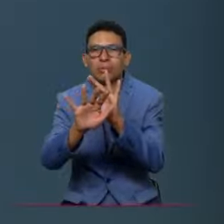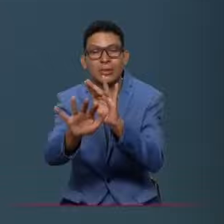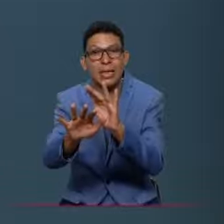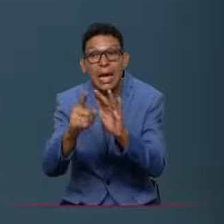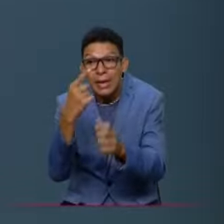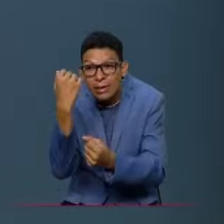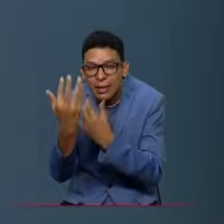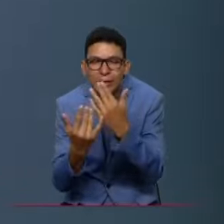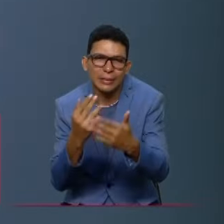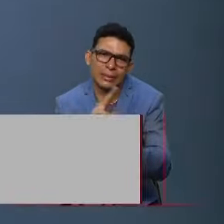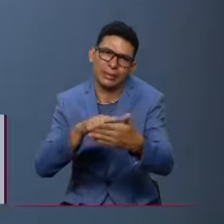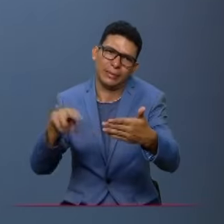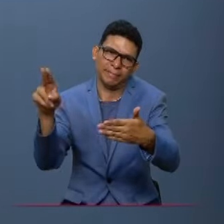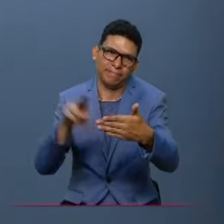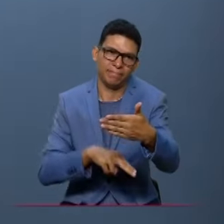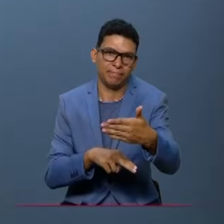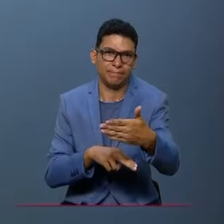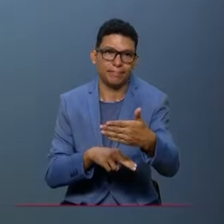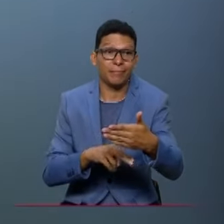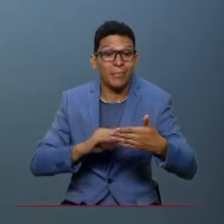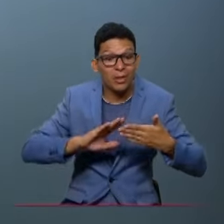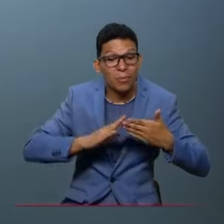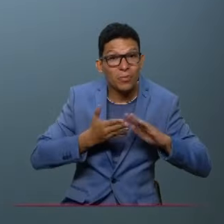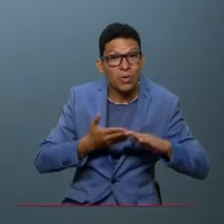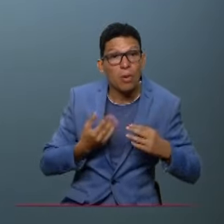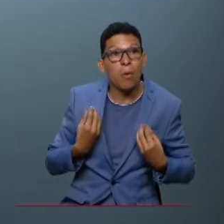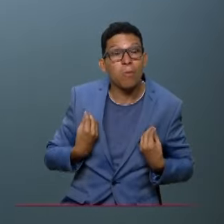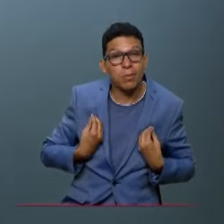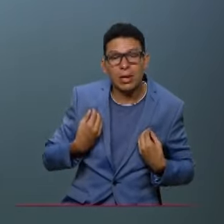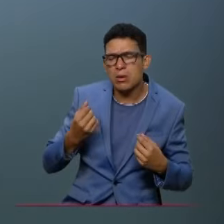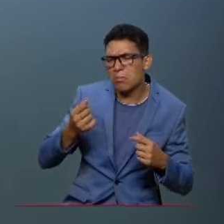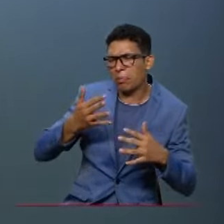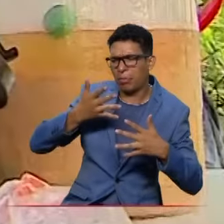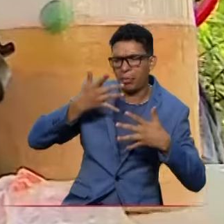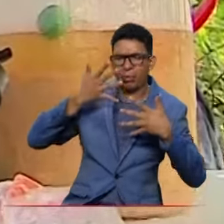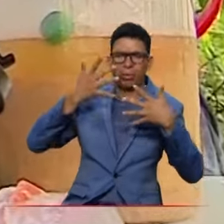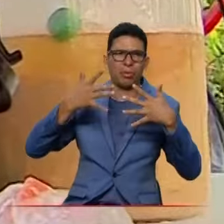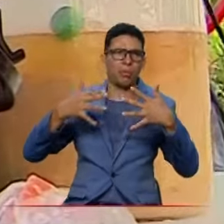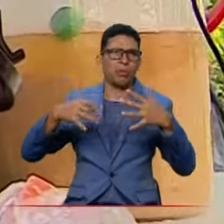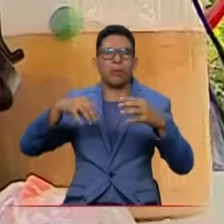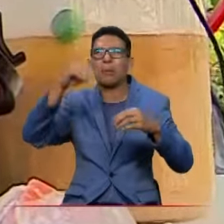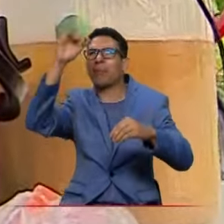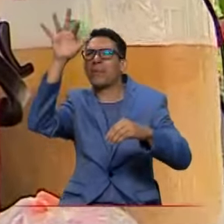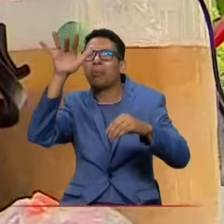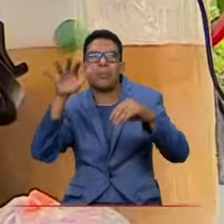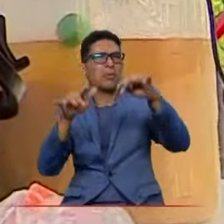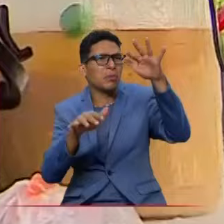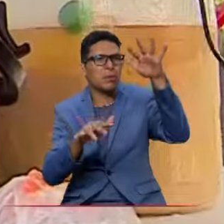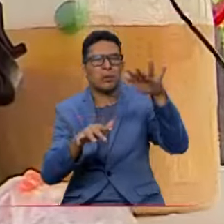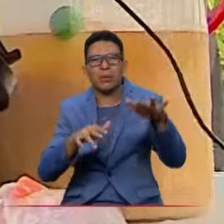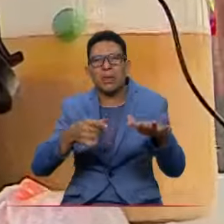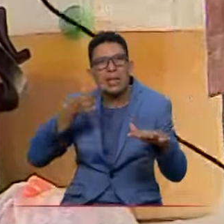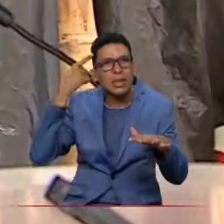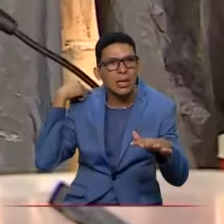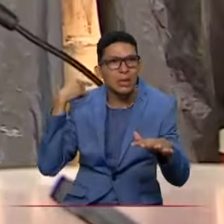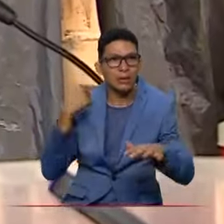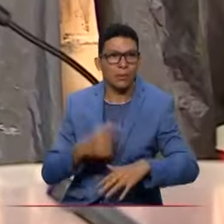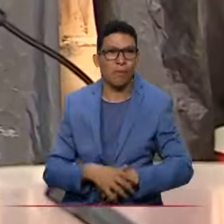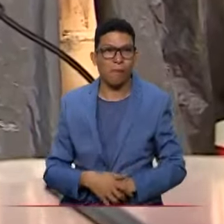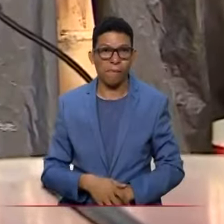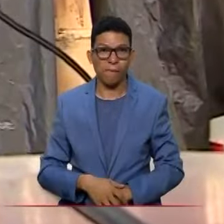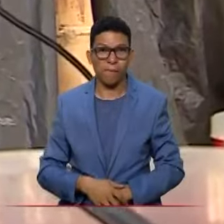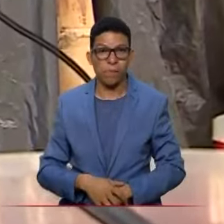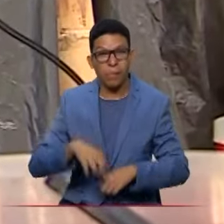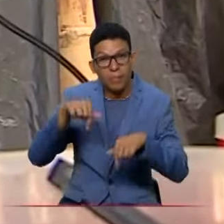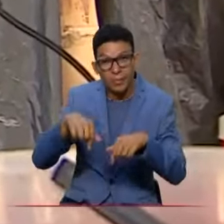incendio. Comunidades vecinas aguantaron el humo, la pavesa y el temor de que se extendiera el fuego. Pues toda la noche